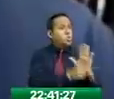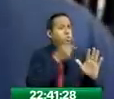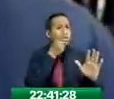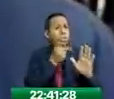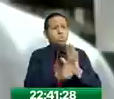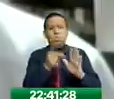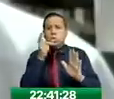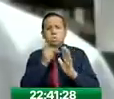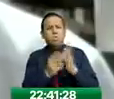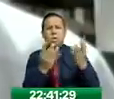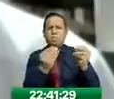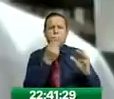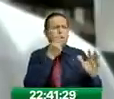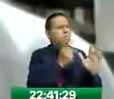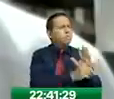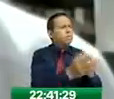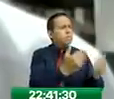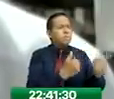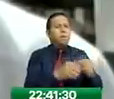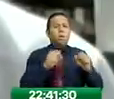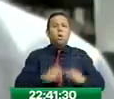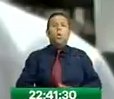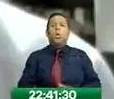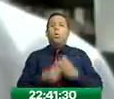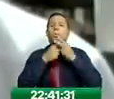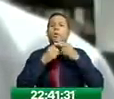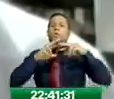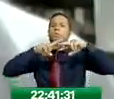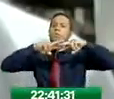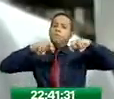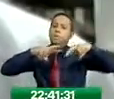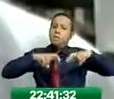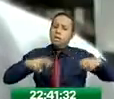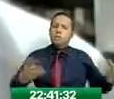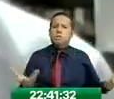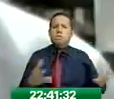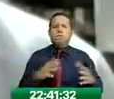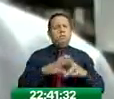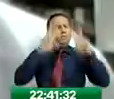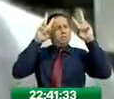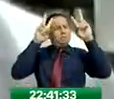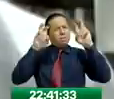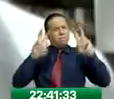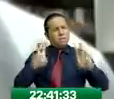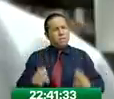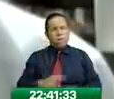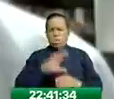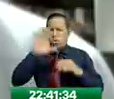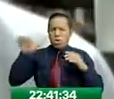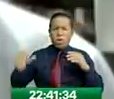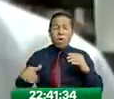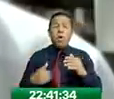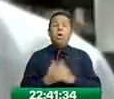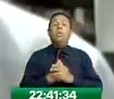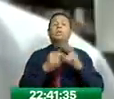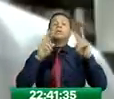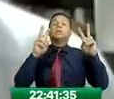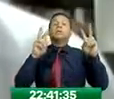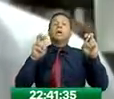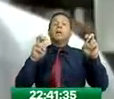los ciudadanos. Que se abran las investigaciones no solamente en este caso, en todos los casos donde